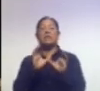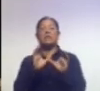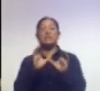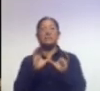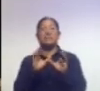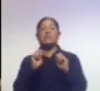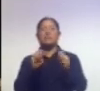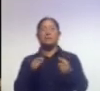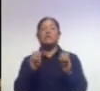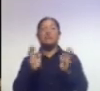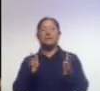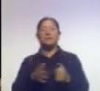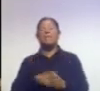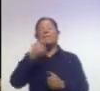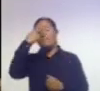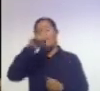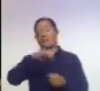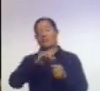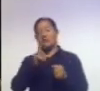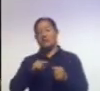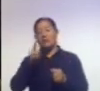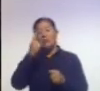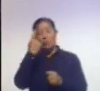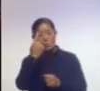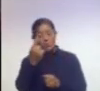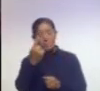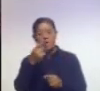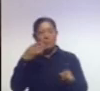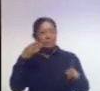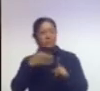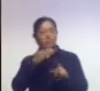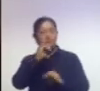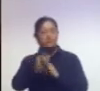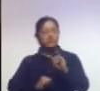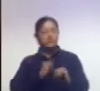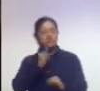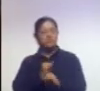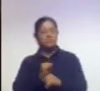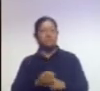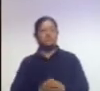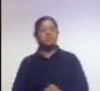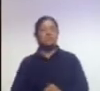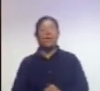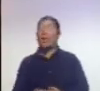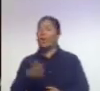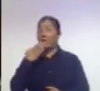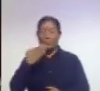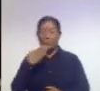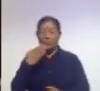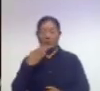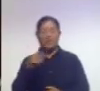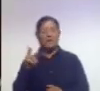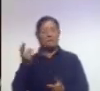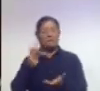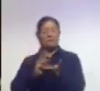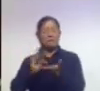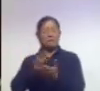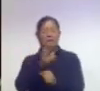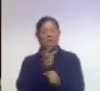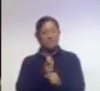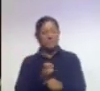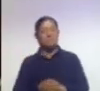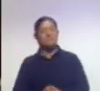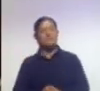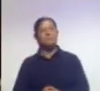tenemos. Bien. Para la nacional y una directa internacional para Pampas, Argentina. Bien, no, pues excelente invitación. Gracias. Ya